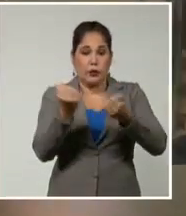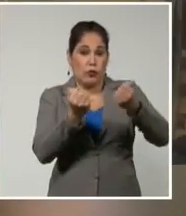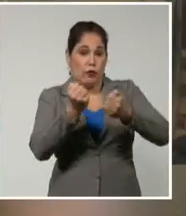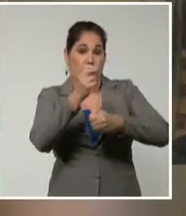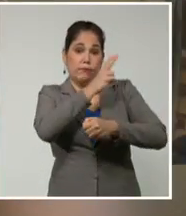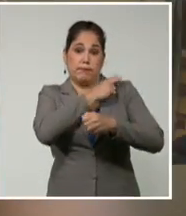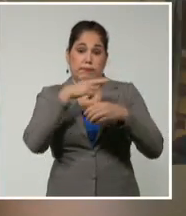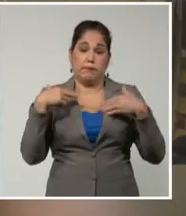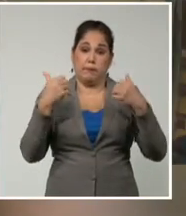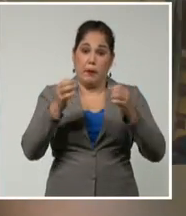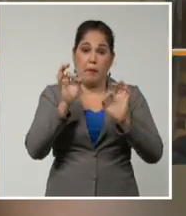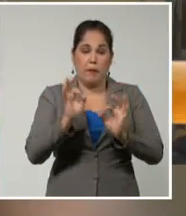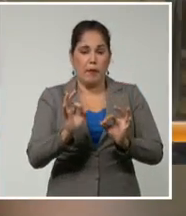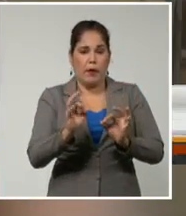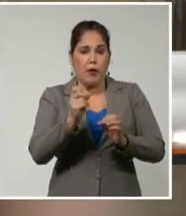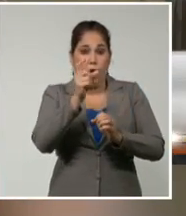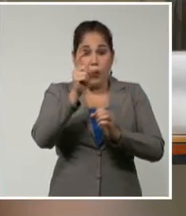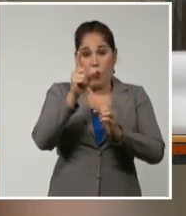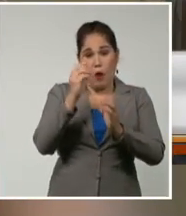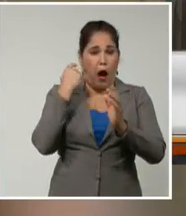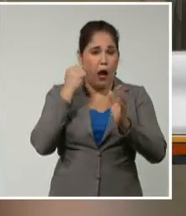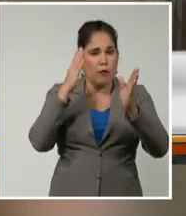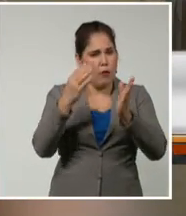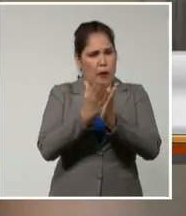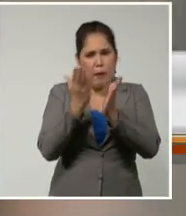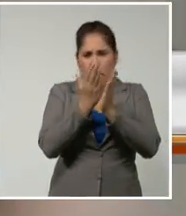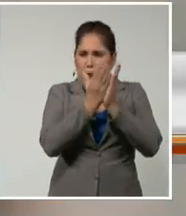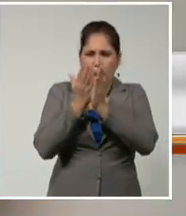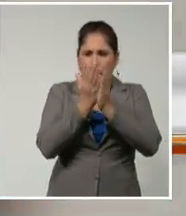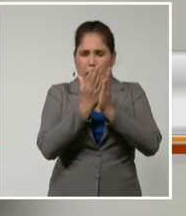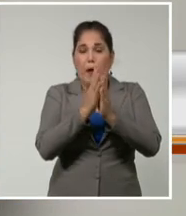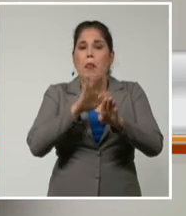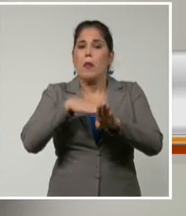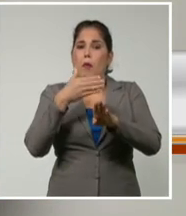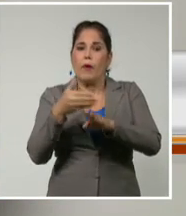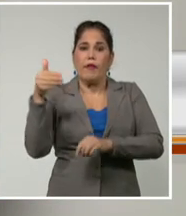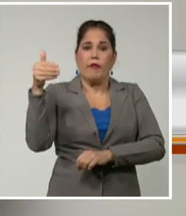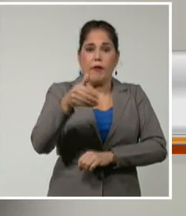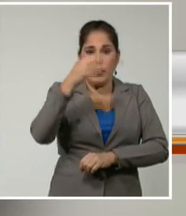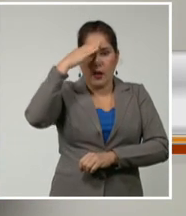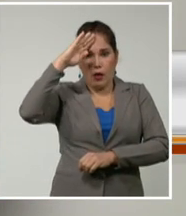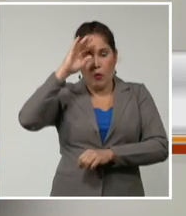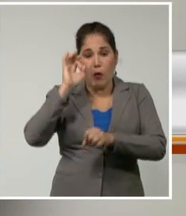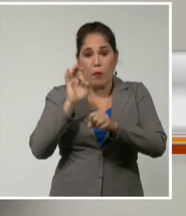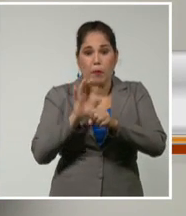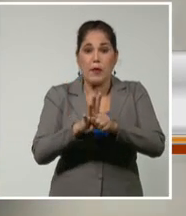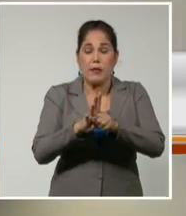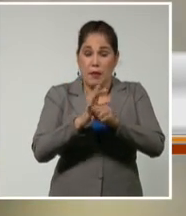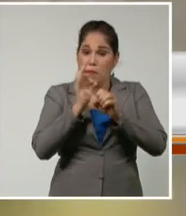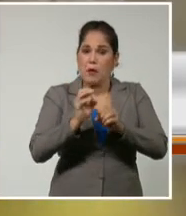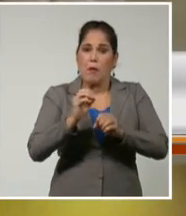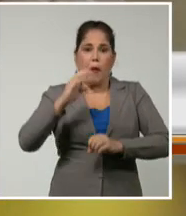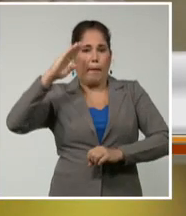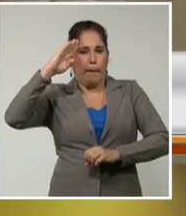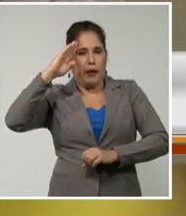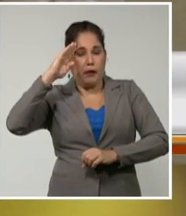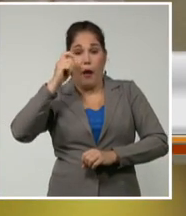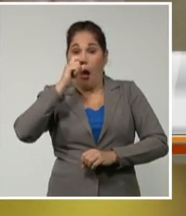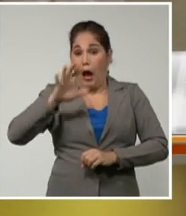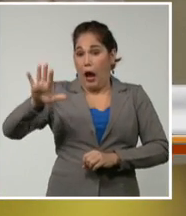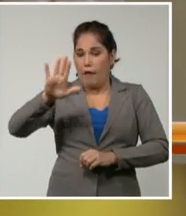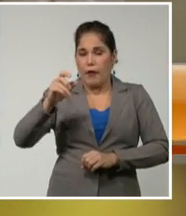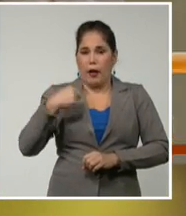13 meses aproximadamente. Al regresar a Cuba me incorporé normalmente a la vida militar siendo piloto de bomba. En África fue la